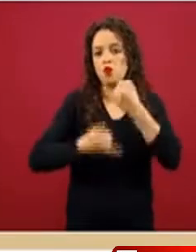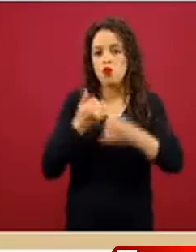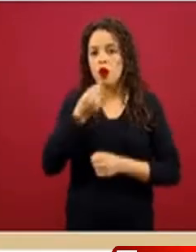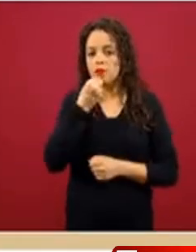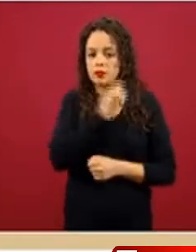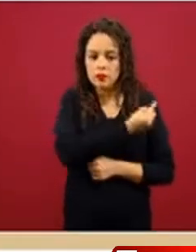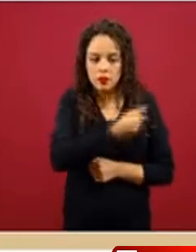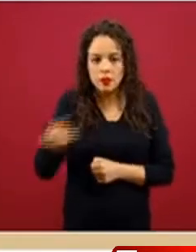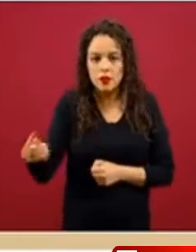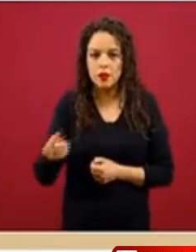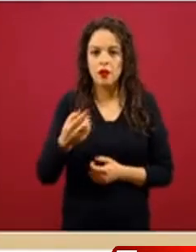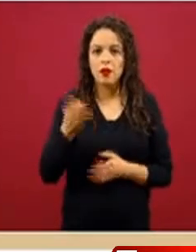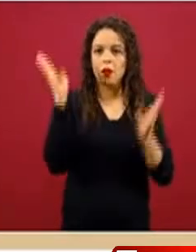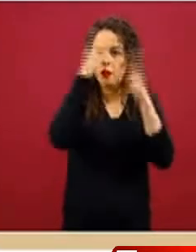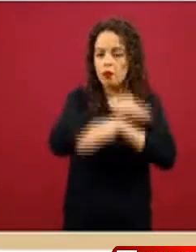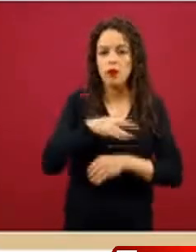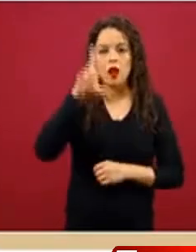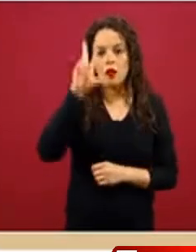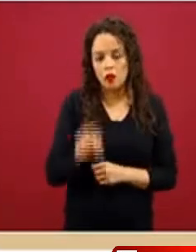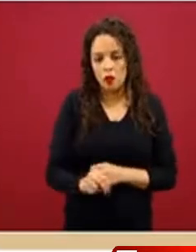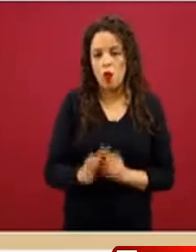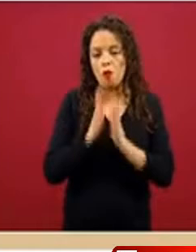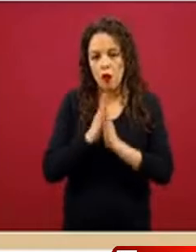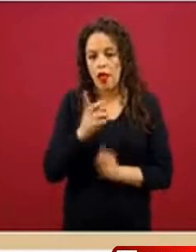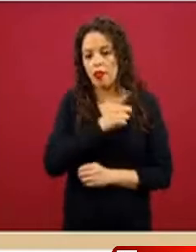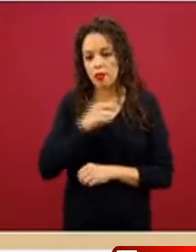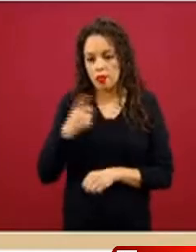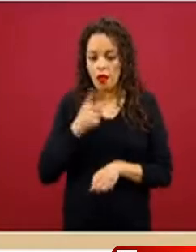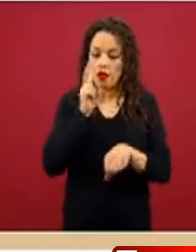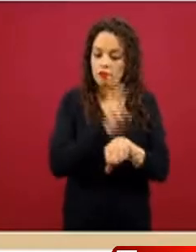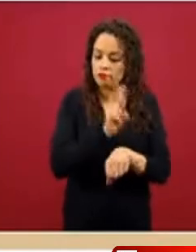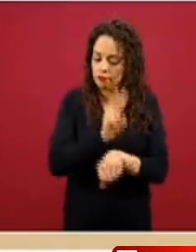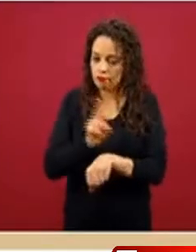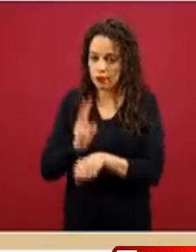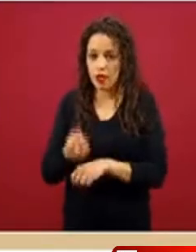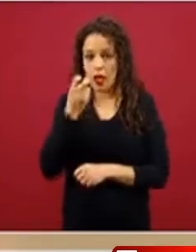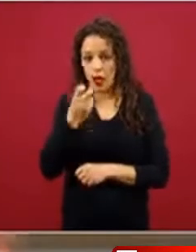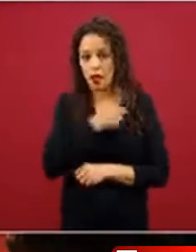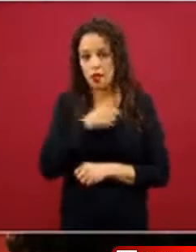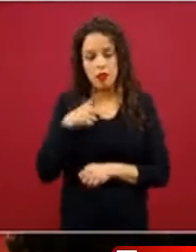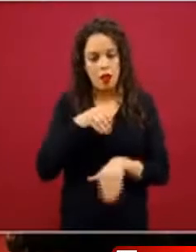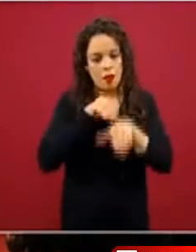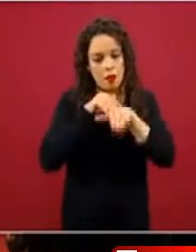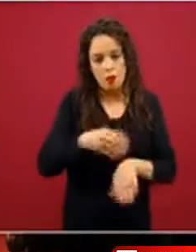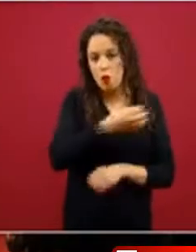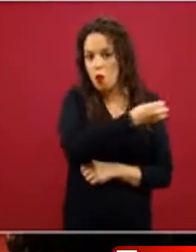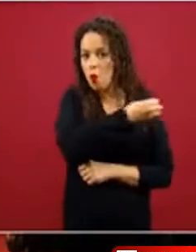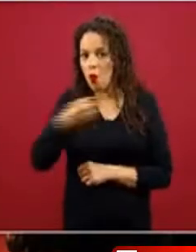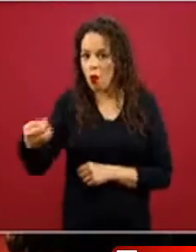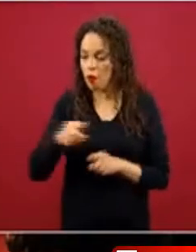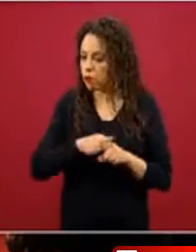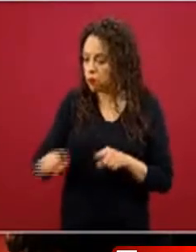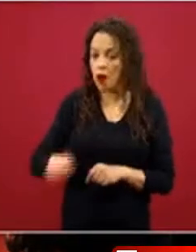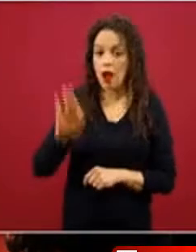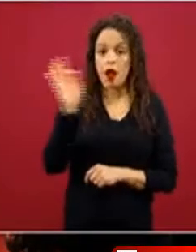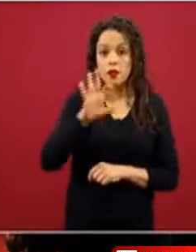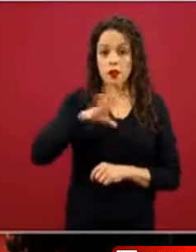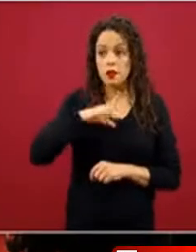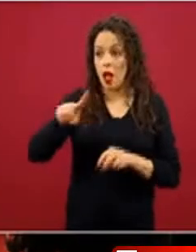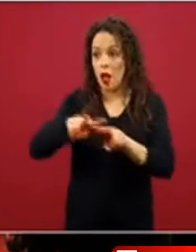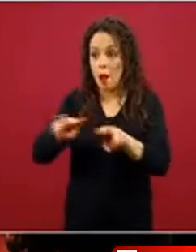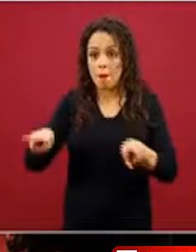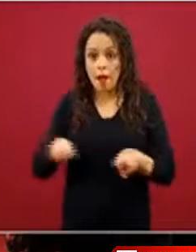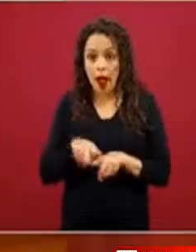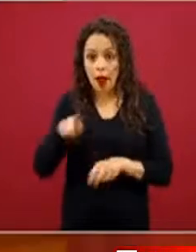sociedad les solicitamos que también hagan vigilancia, que nos ayuden a que esto se cumpla, y si ven algún parque con áreas